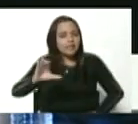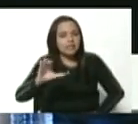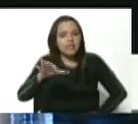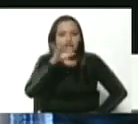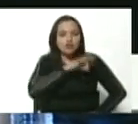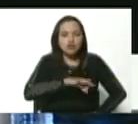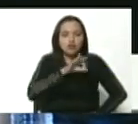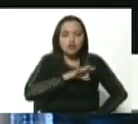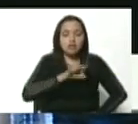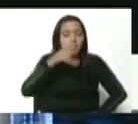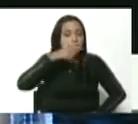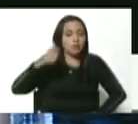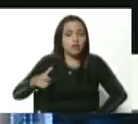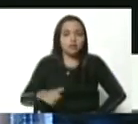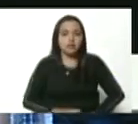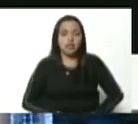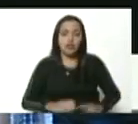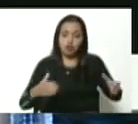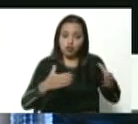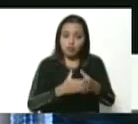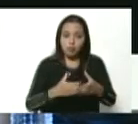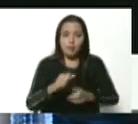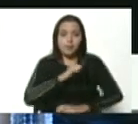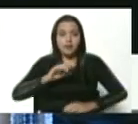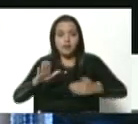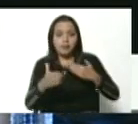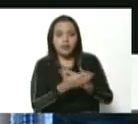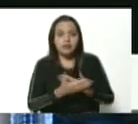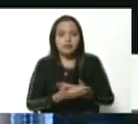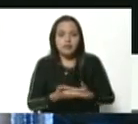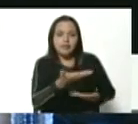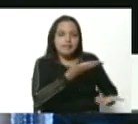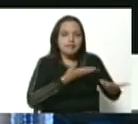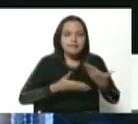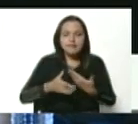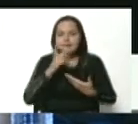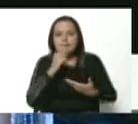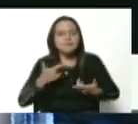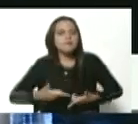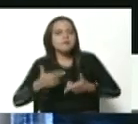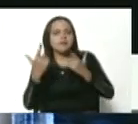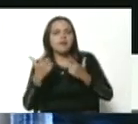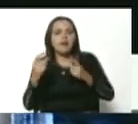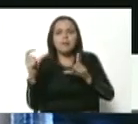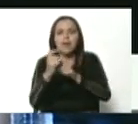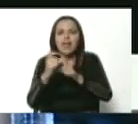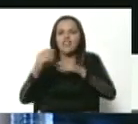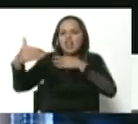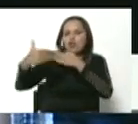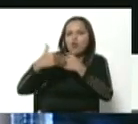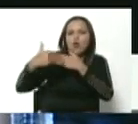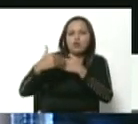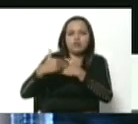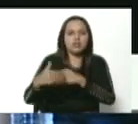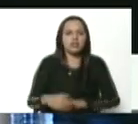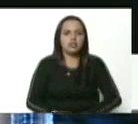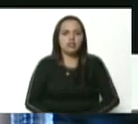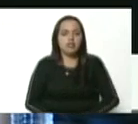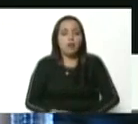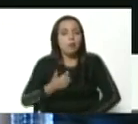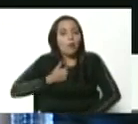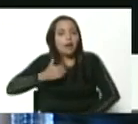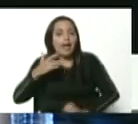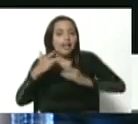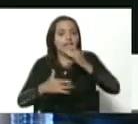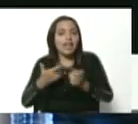sociedad civil, sector privado, a evitar coerción, amenazas de palabra por escrito o cualquier otro acto que